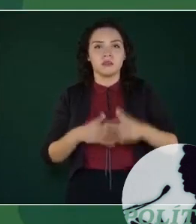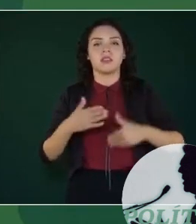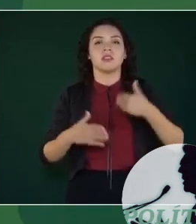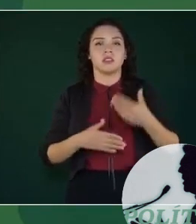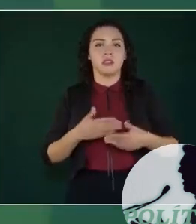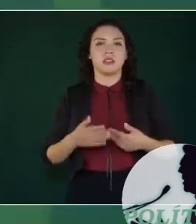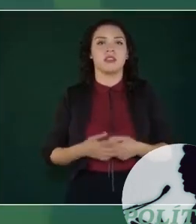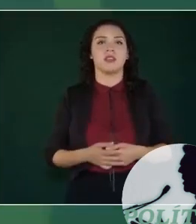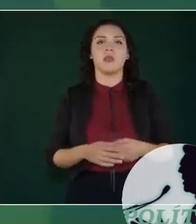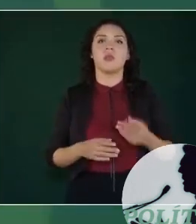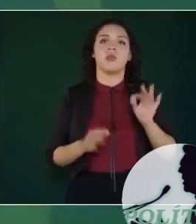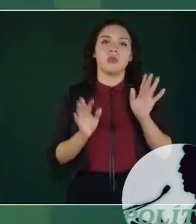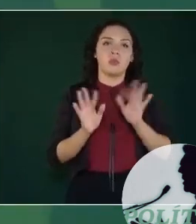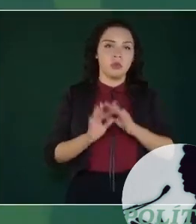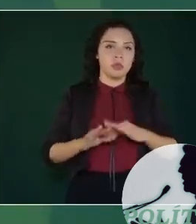actos